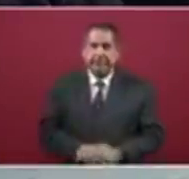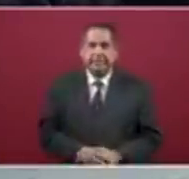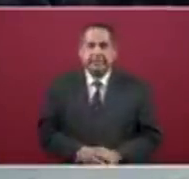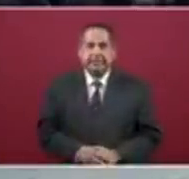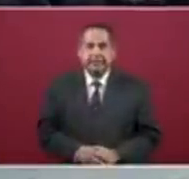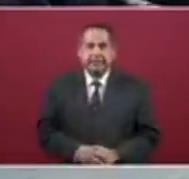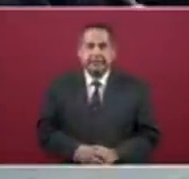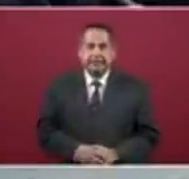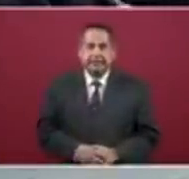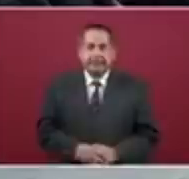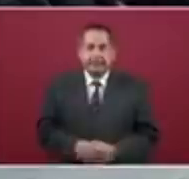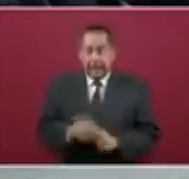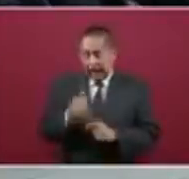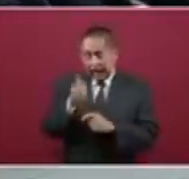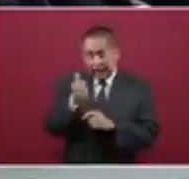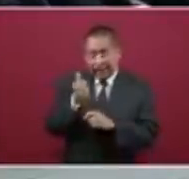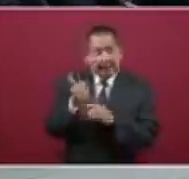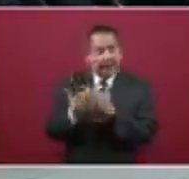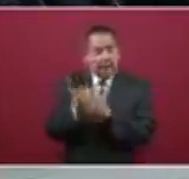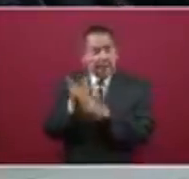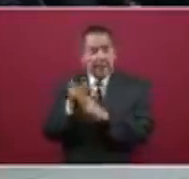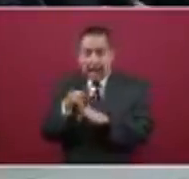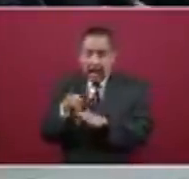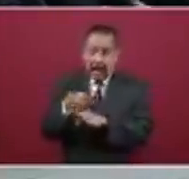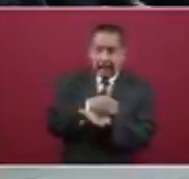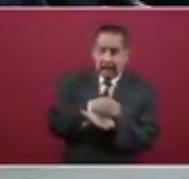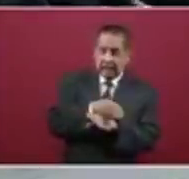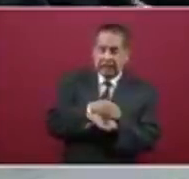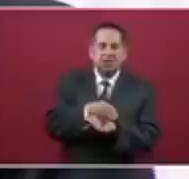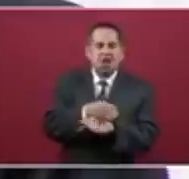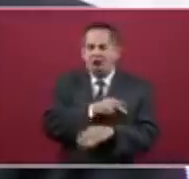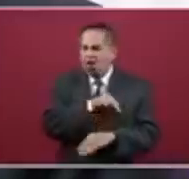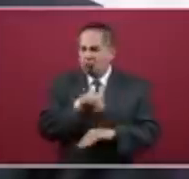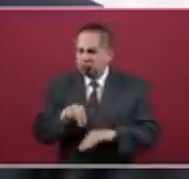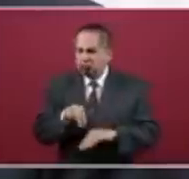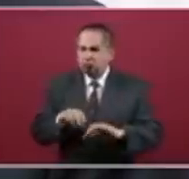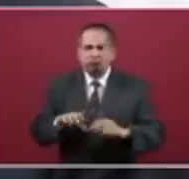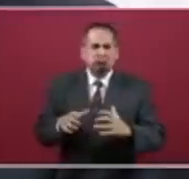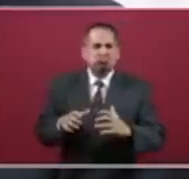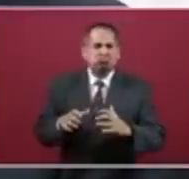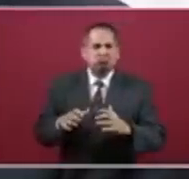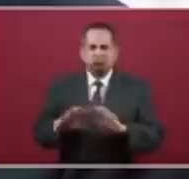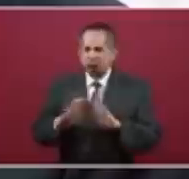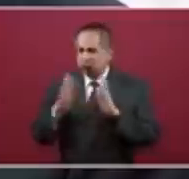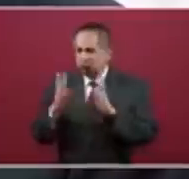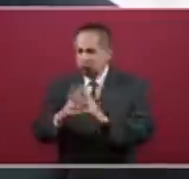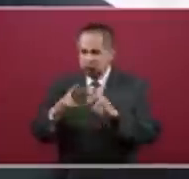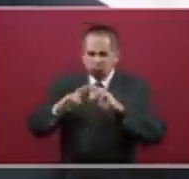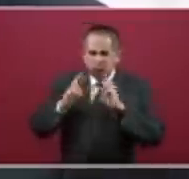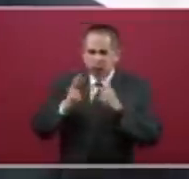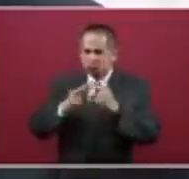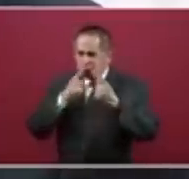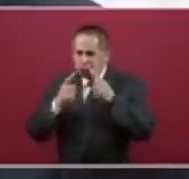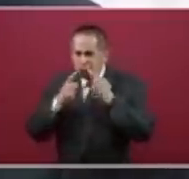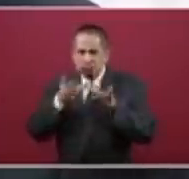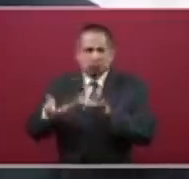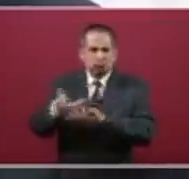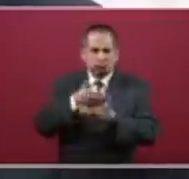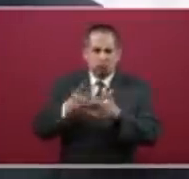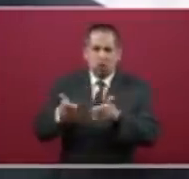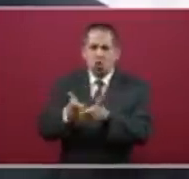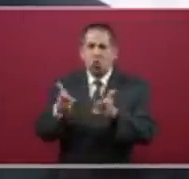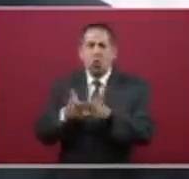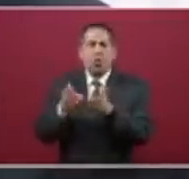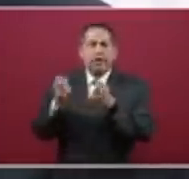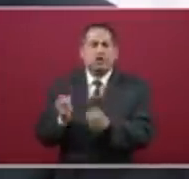es desde antes de las 6 de la mañana está en estas reuniones del gabinete de seguridad